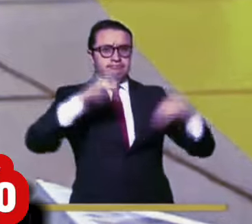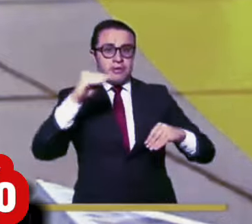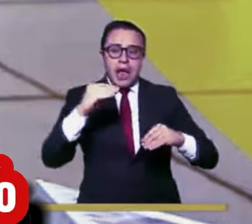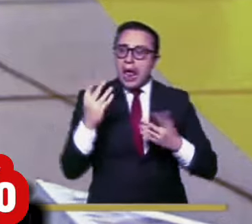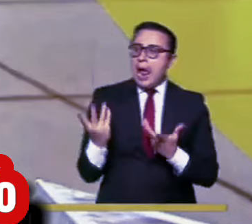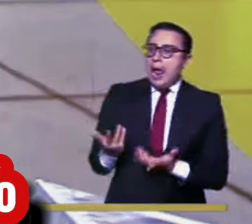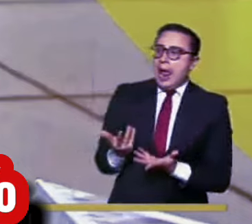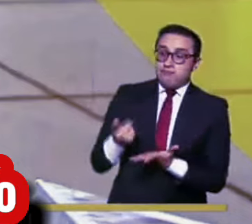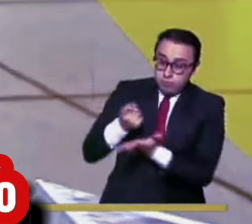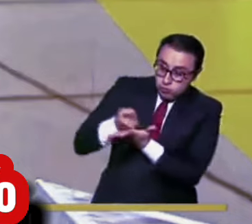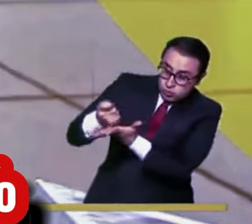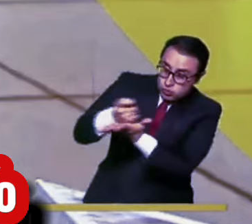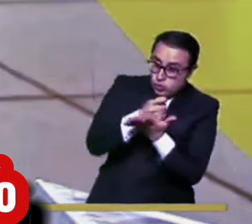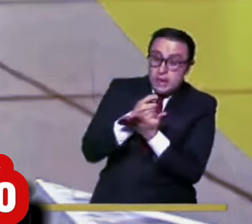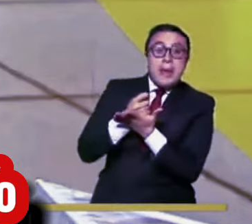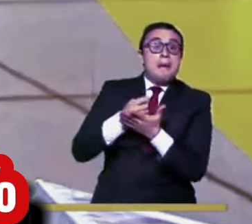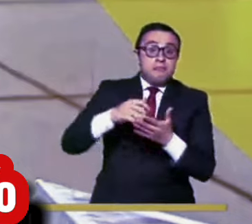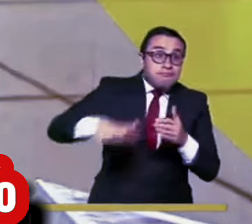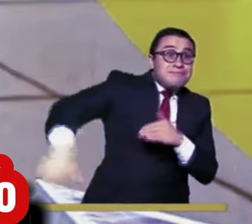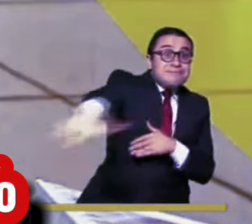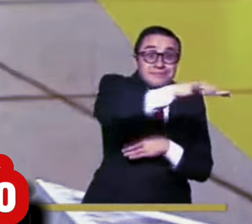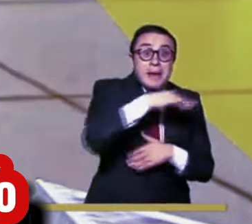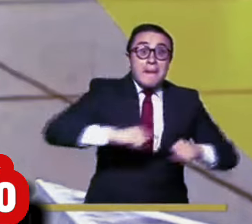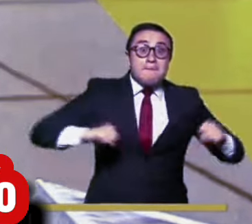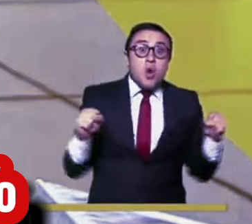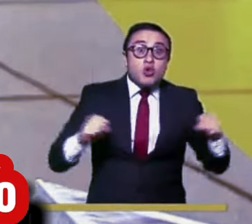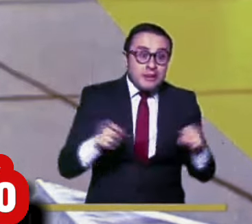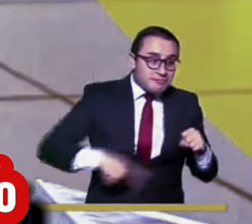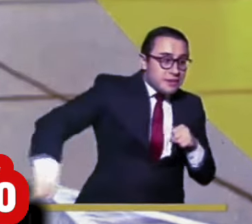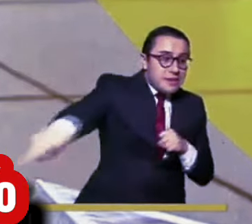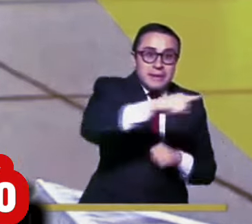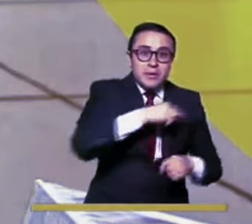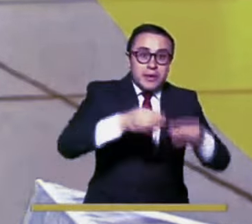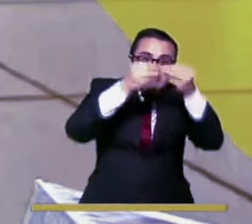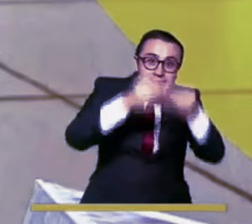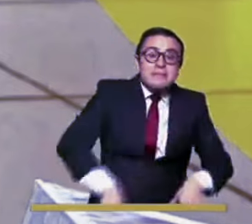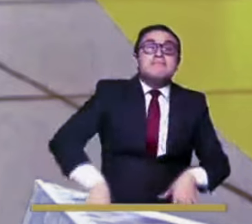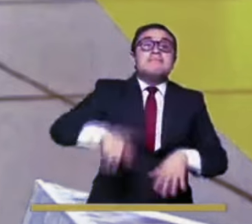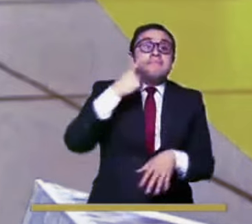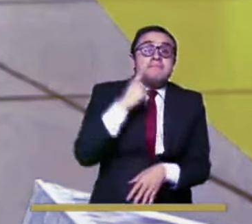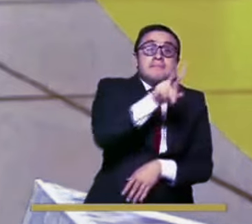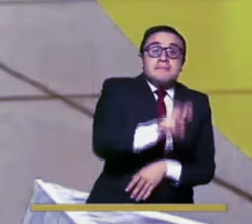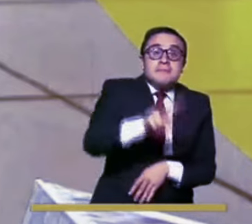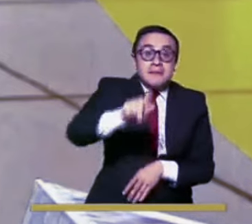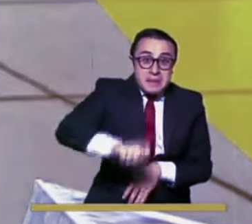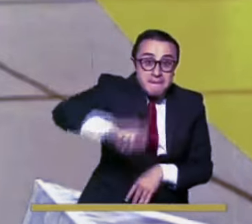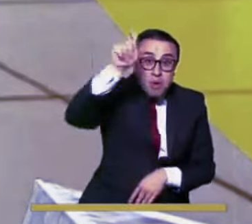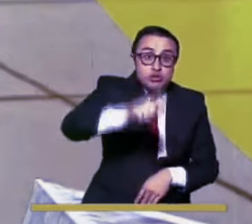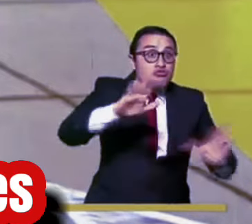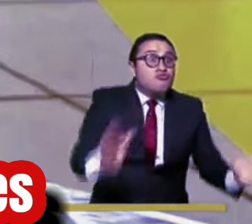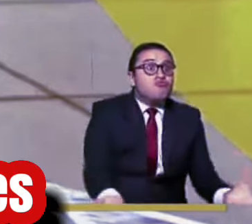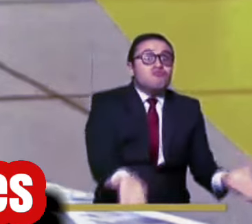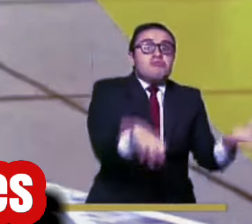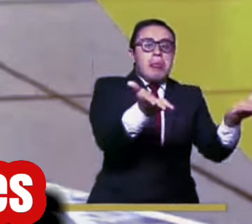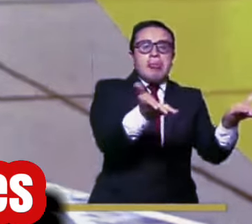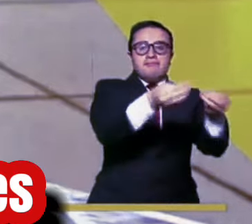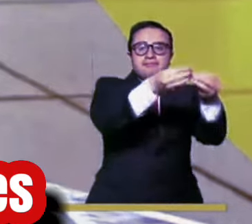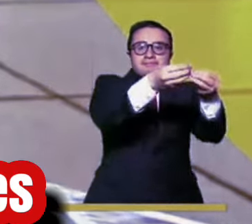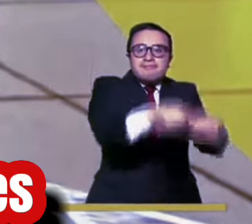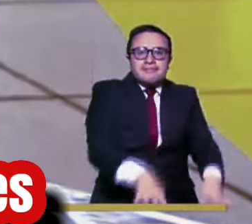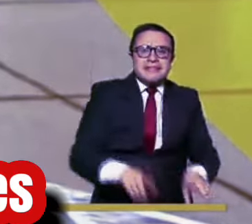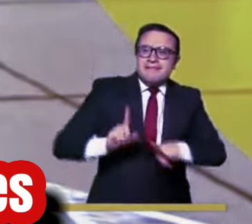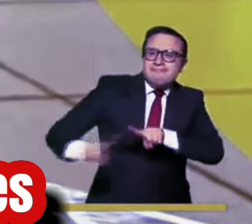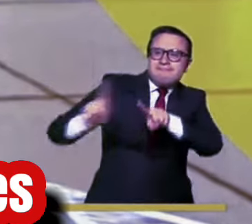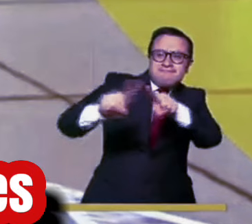la sociedad bogotana perderá un 77% de posibles beneficios que se expresan